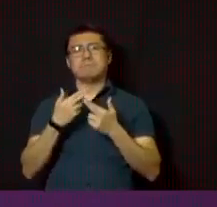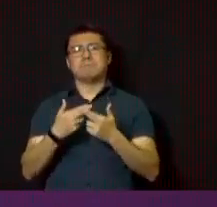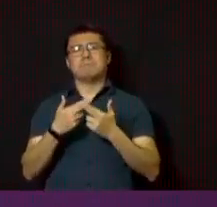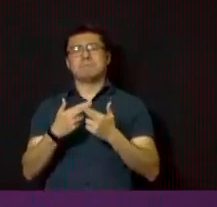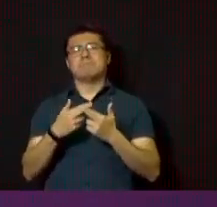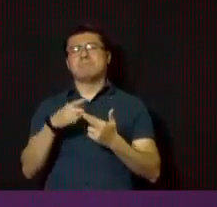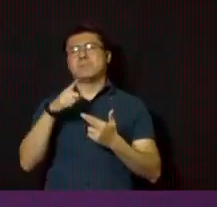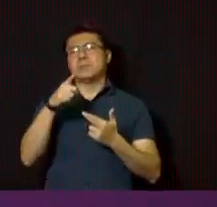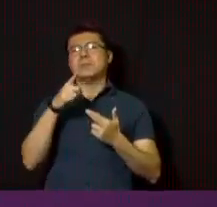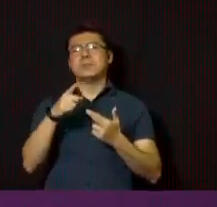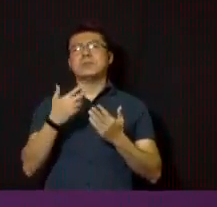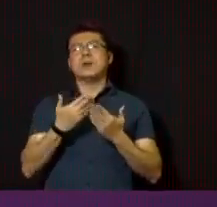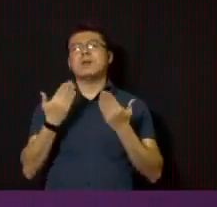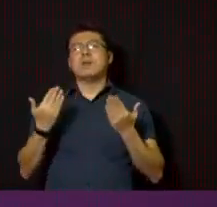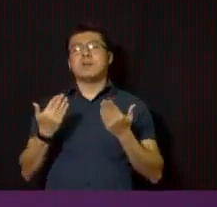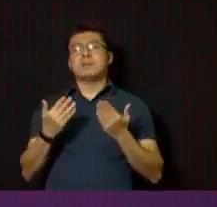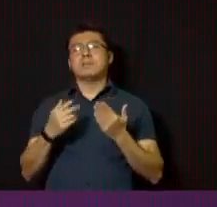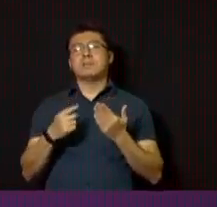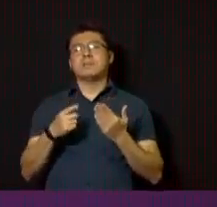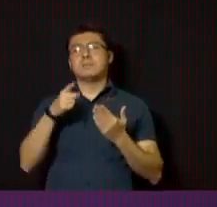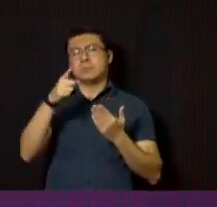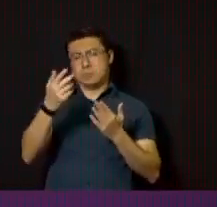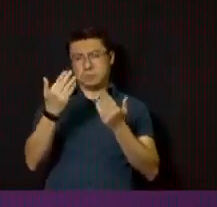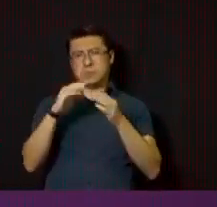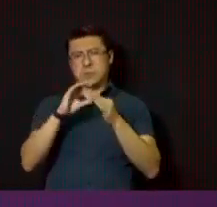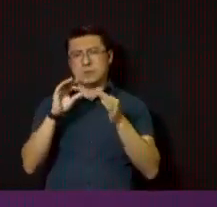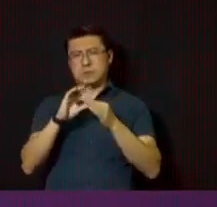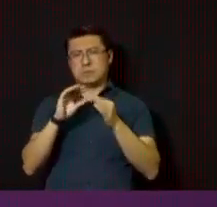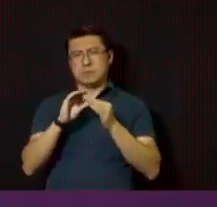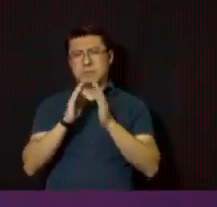encantaría escucharte en ese sentido.